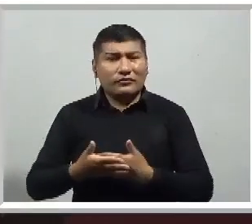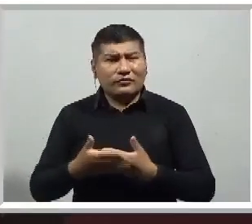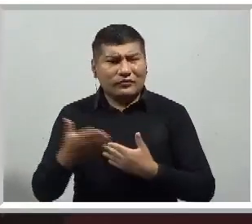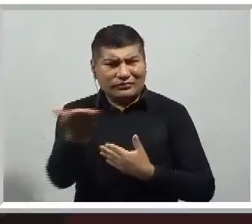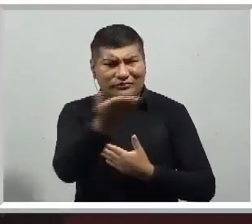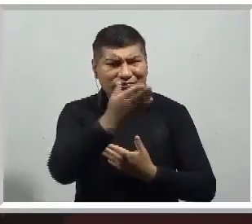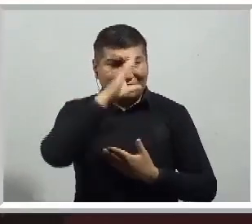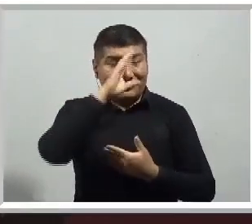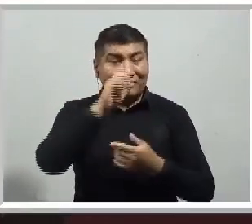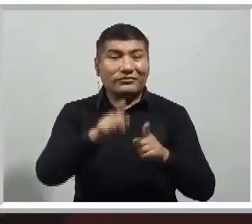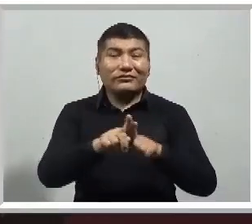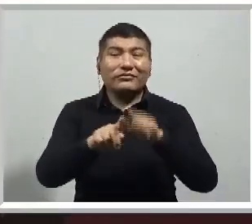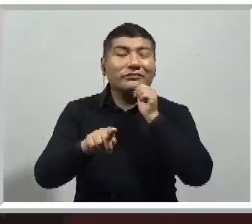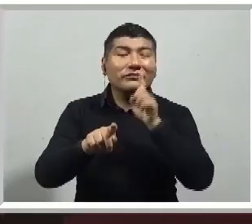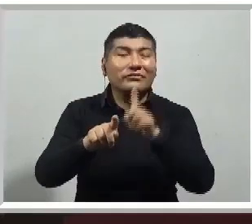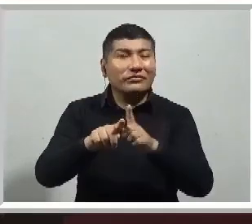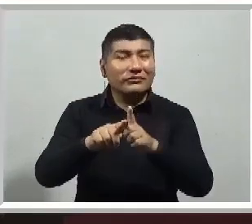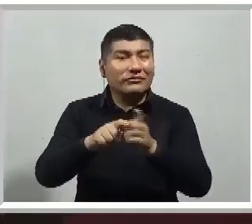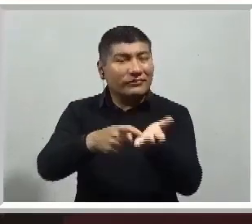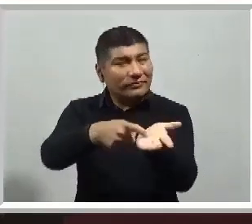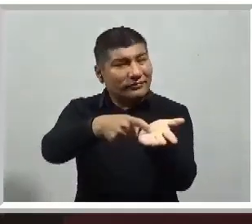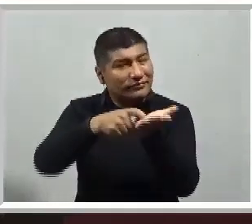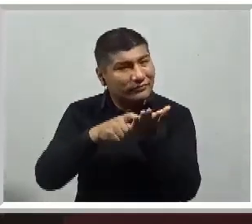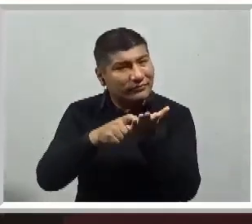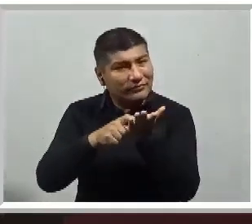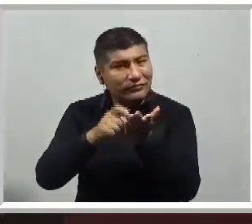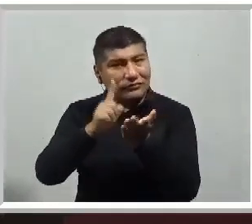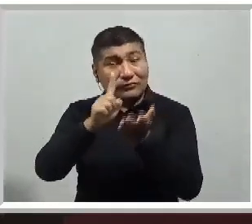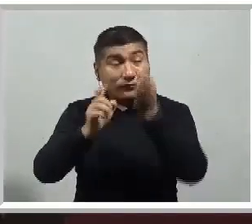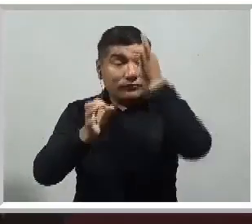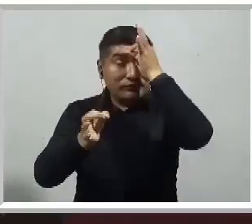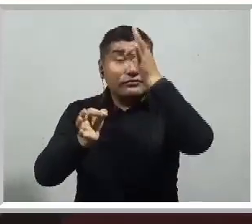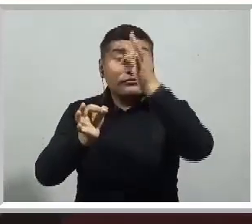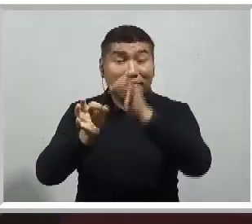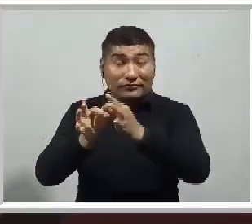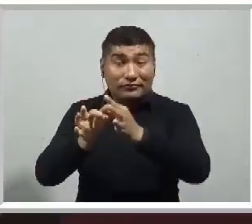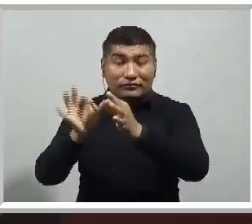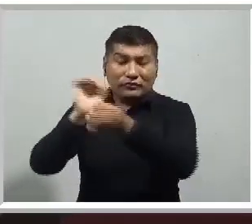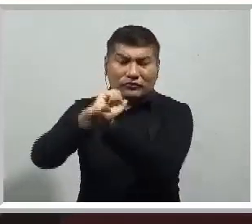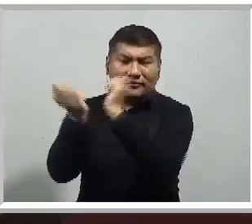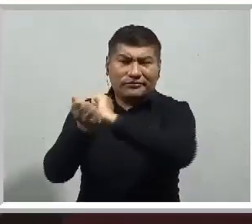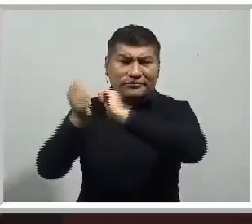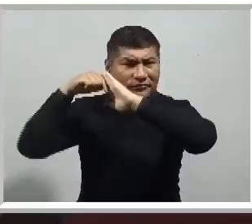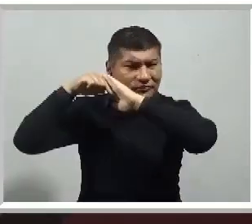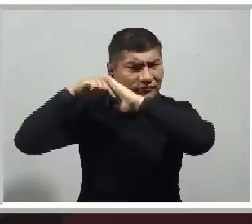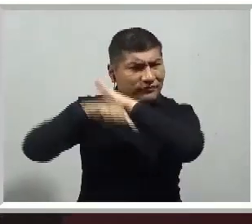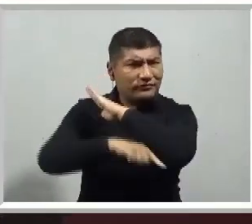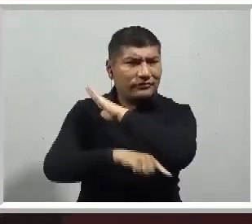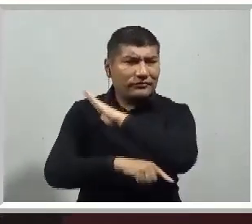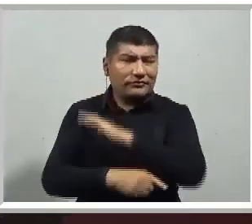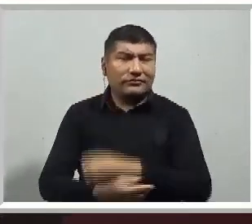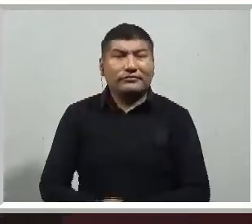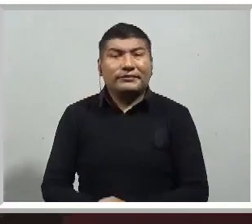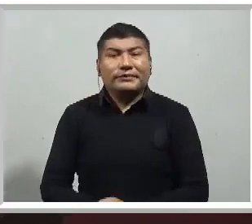hermanos, exige una fe y un cambio profundo.